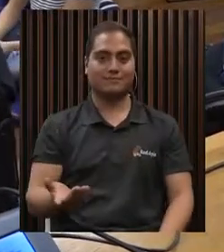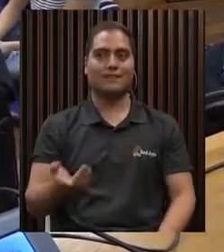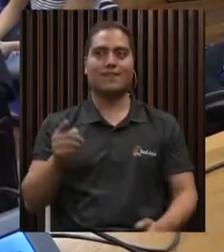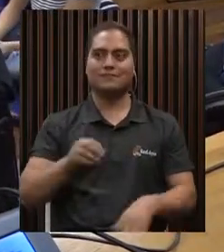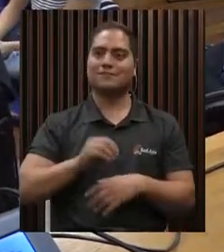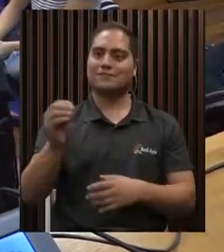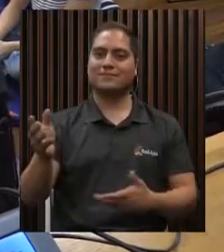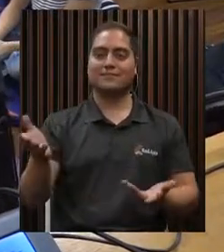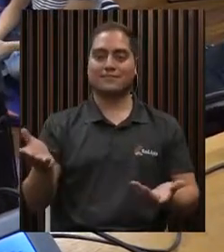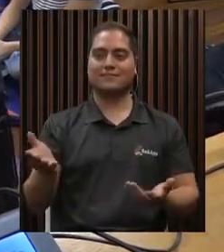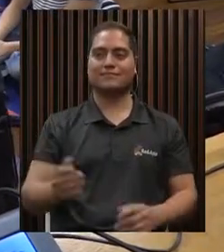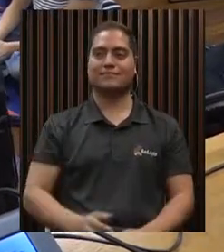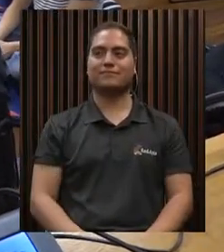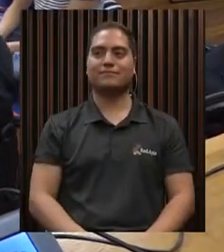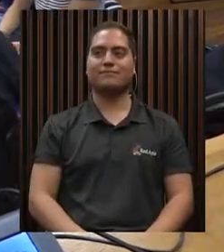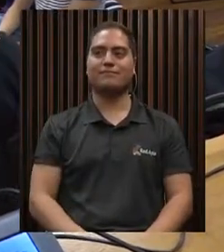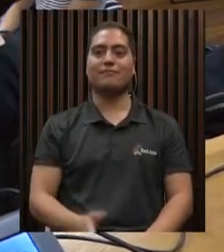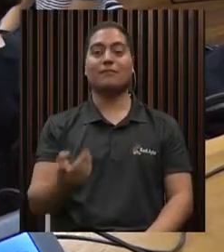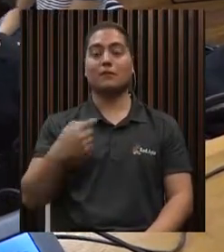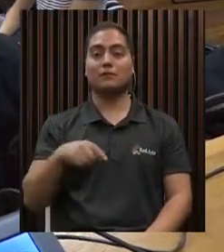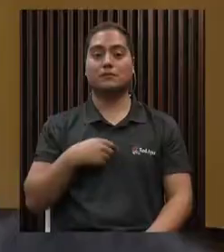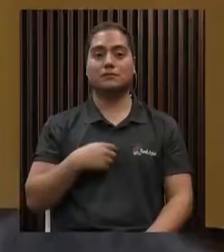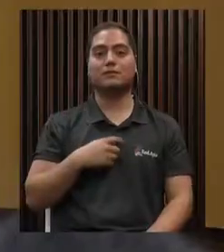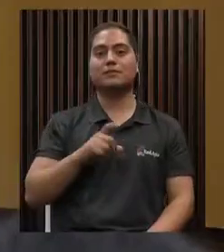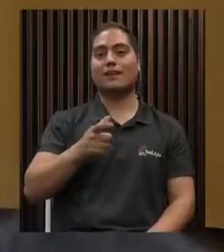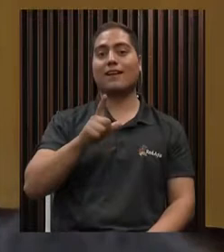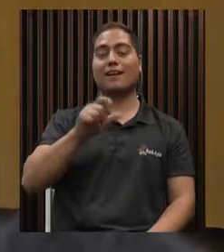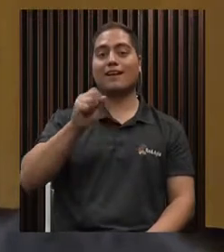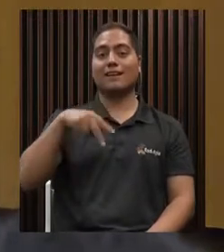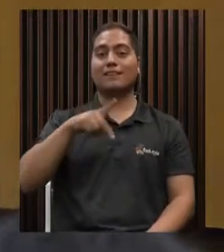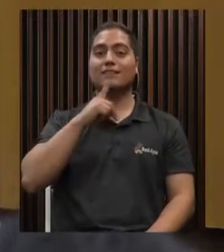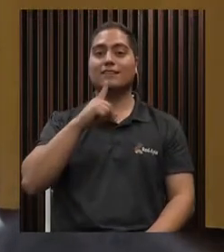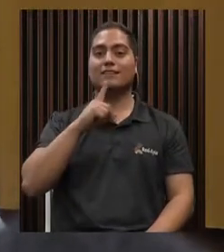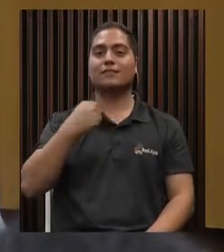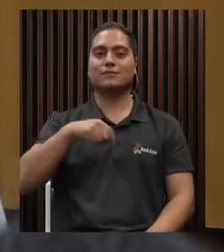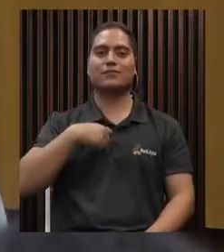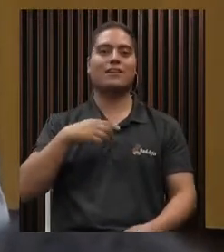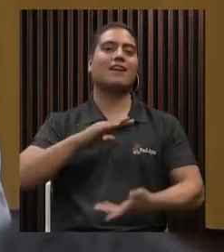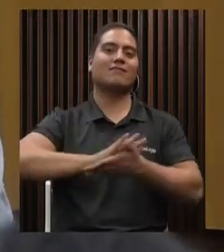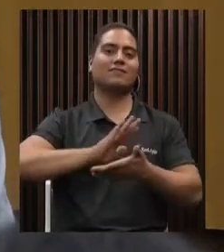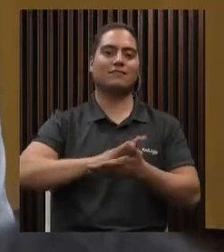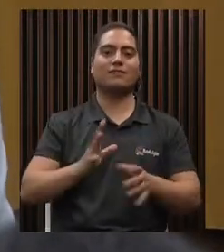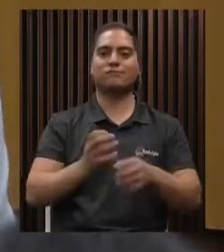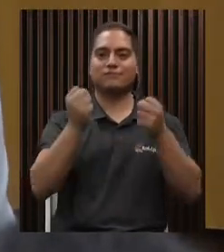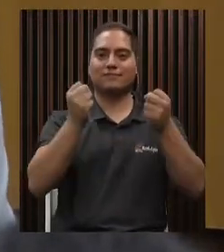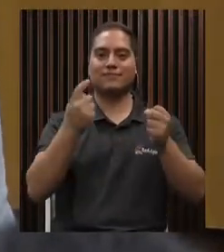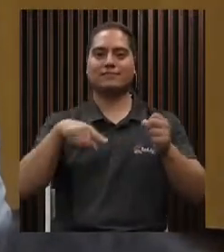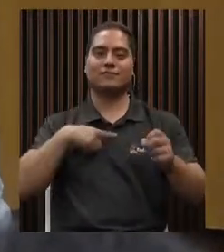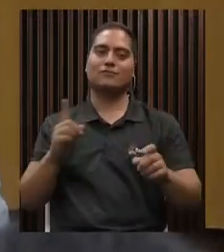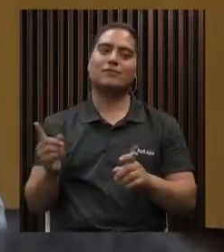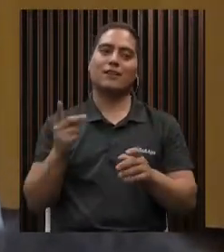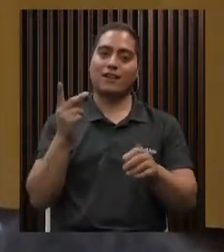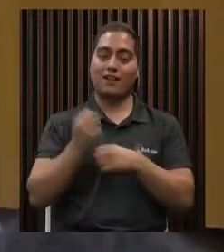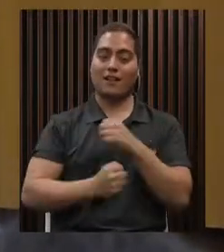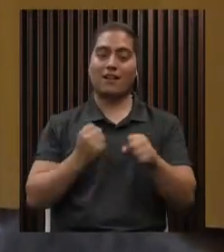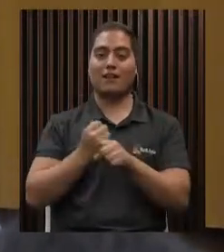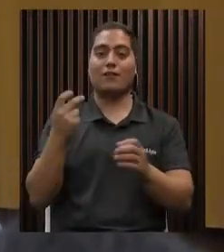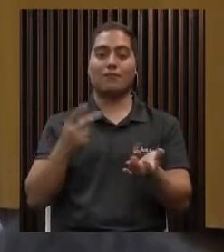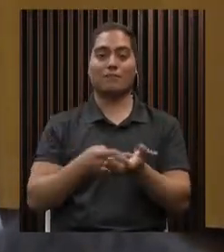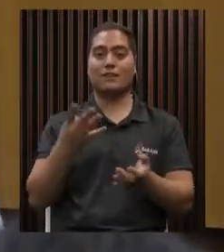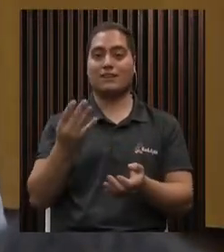en Biscuitland lo llevamos al Festival de Edimburgo en 2014 y pensamos que